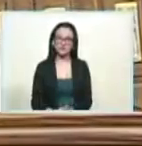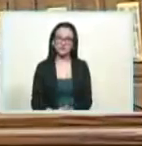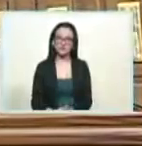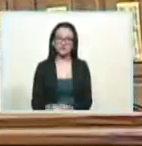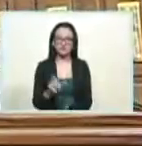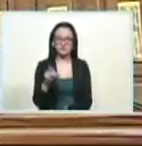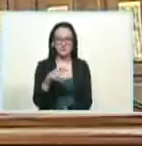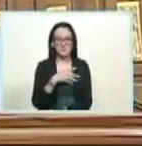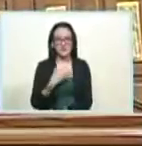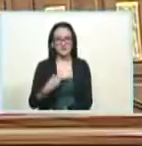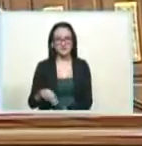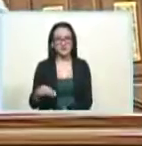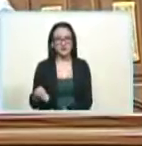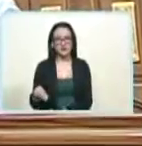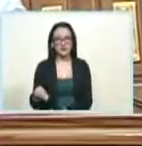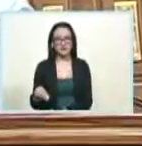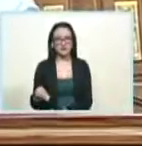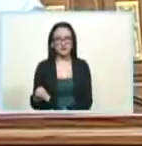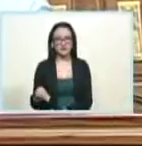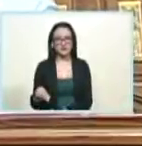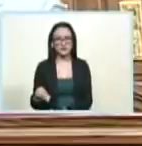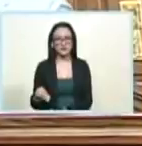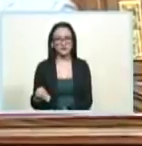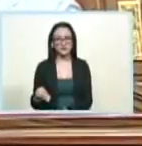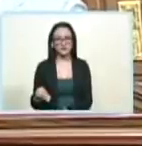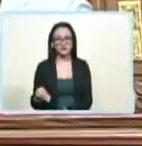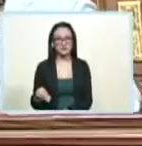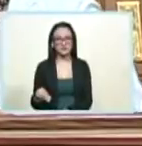ciudadano presidente del Poder Ciudadano,